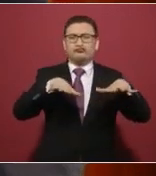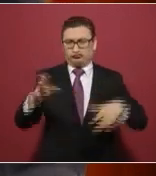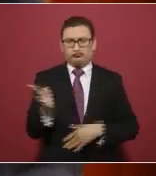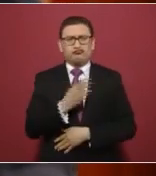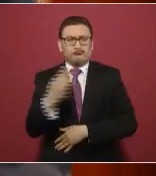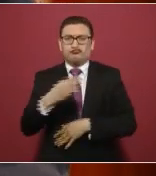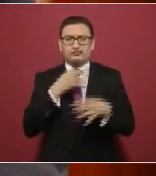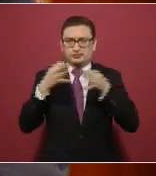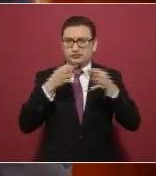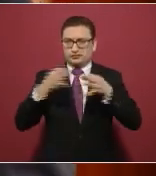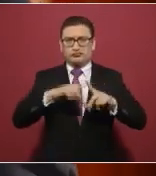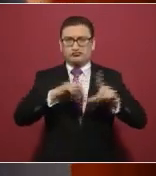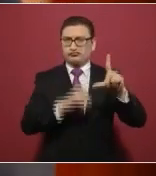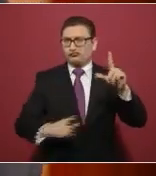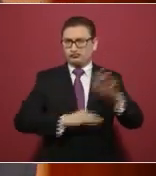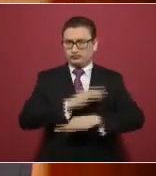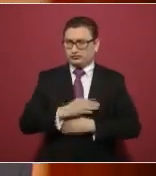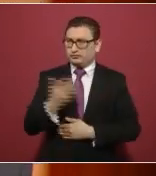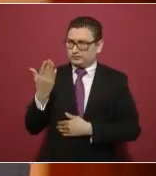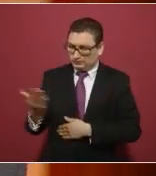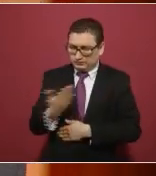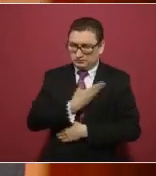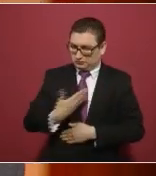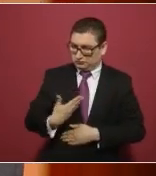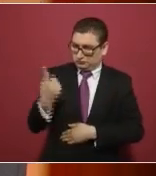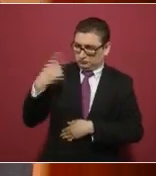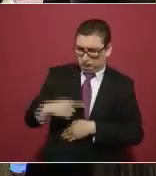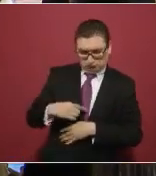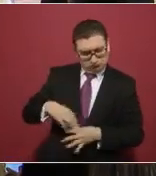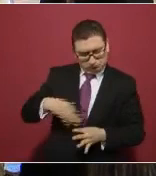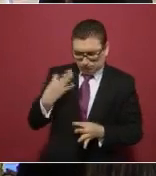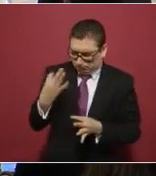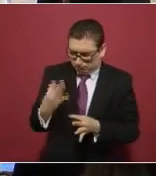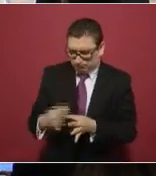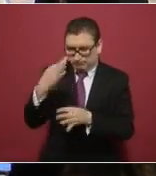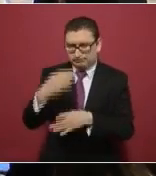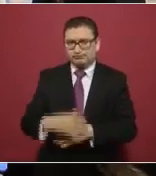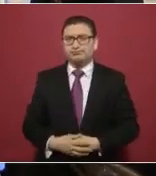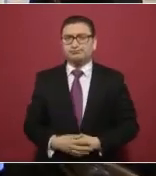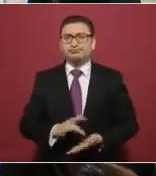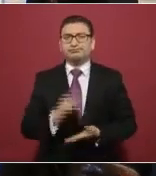y, señor presidente, cumplido lo que nos había encomendado. Muchas gracias.